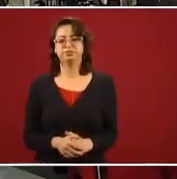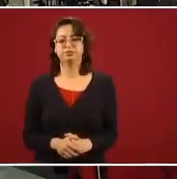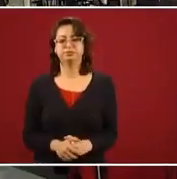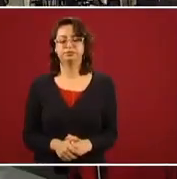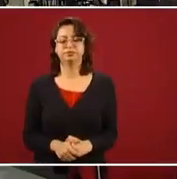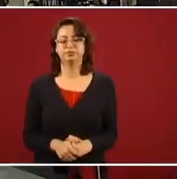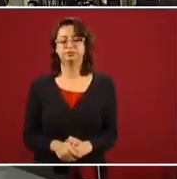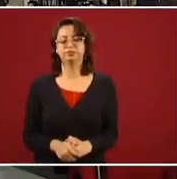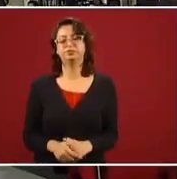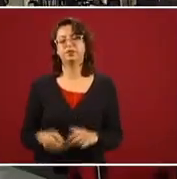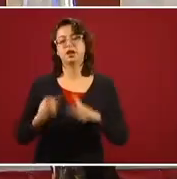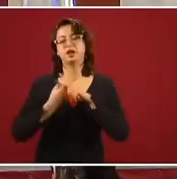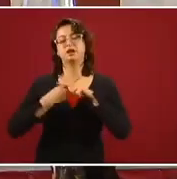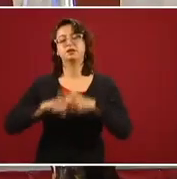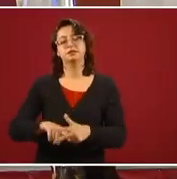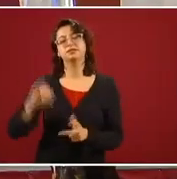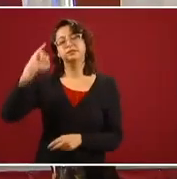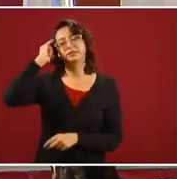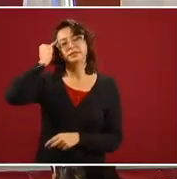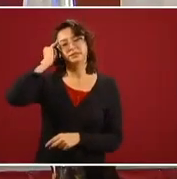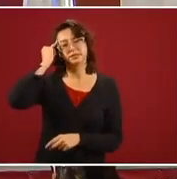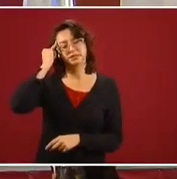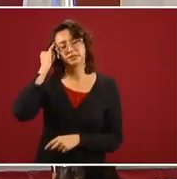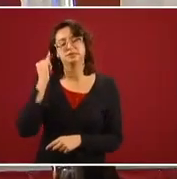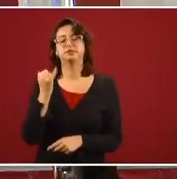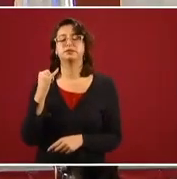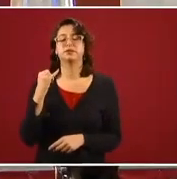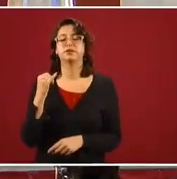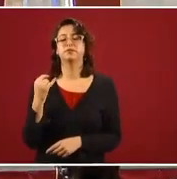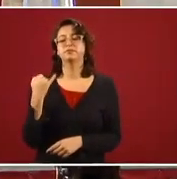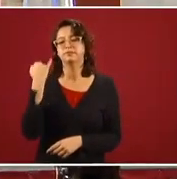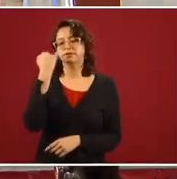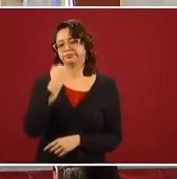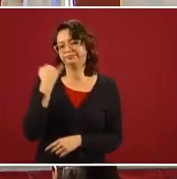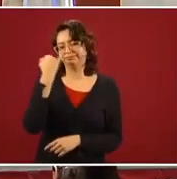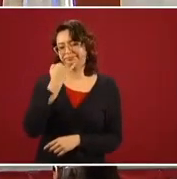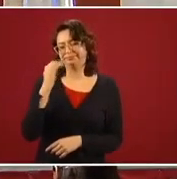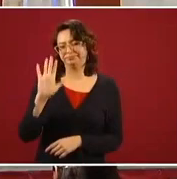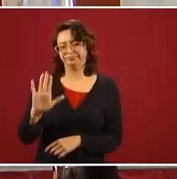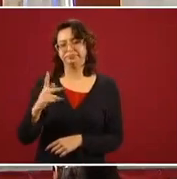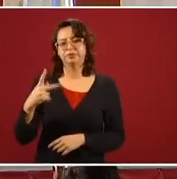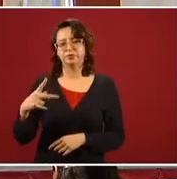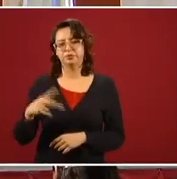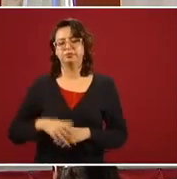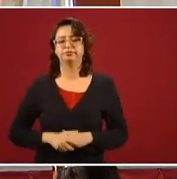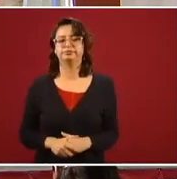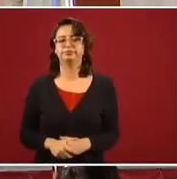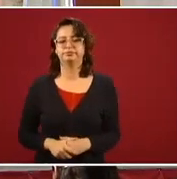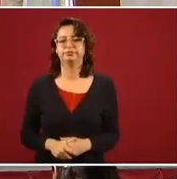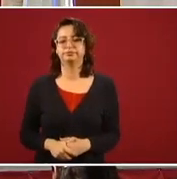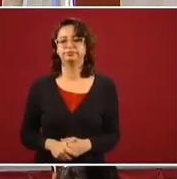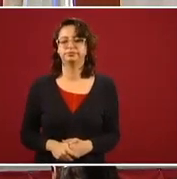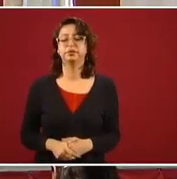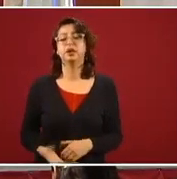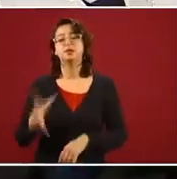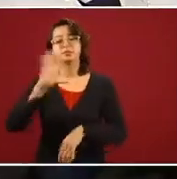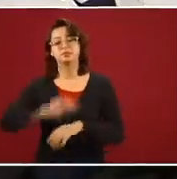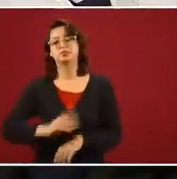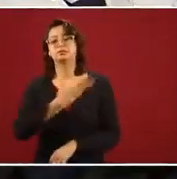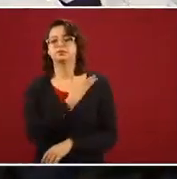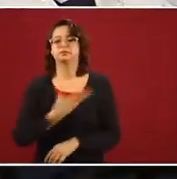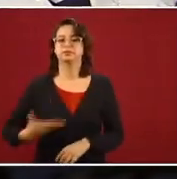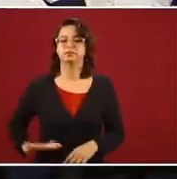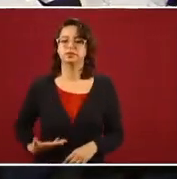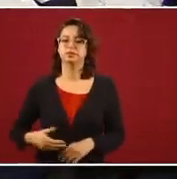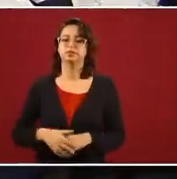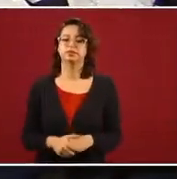Maguepe Guktekech, con su veña, señor presidente, hoy tenemos el gran honor, como lo ha